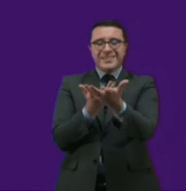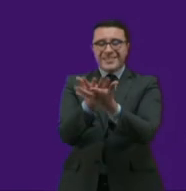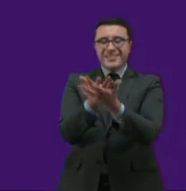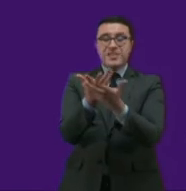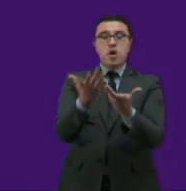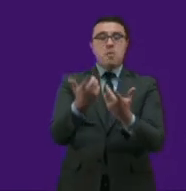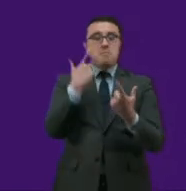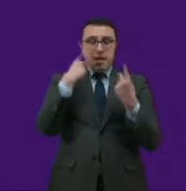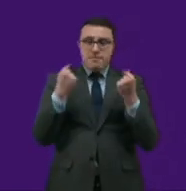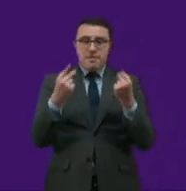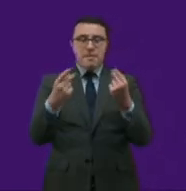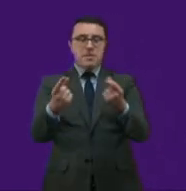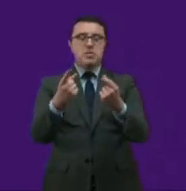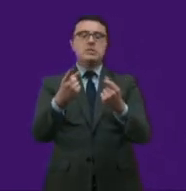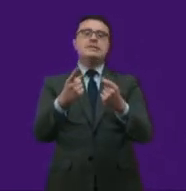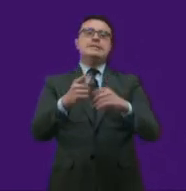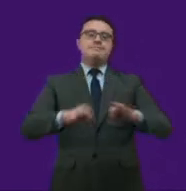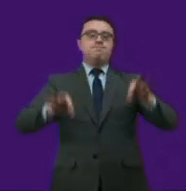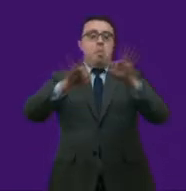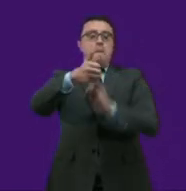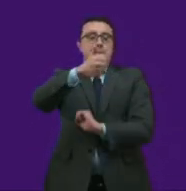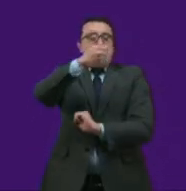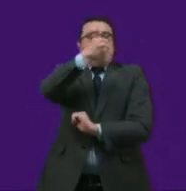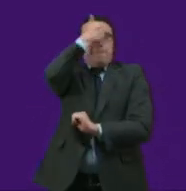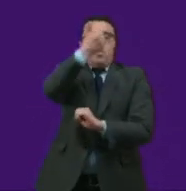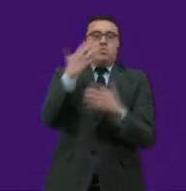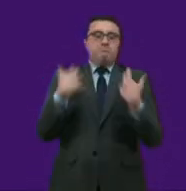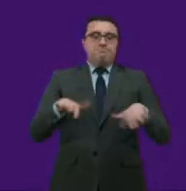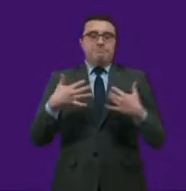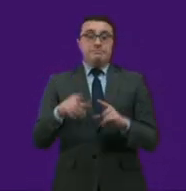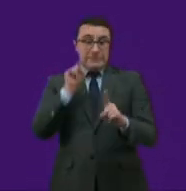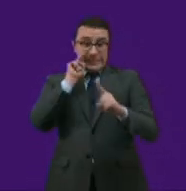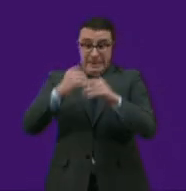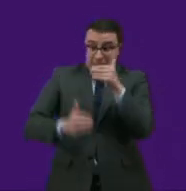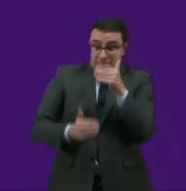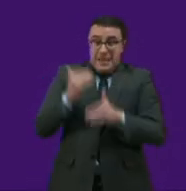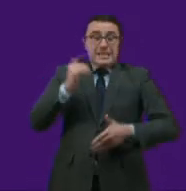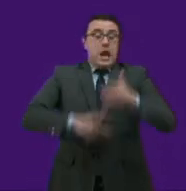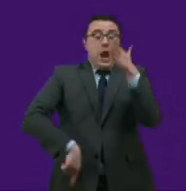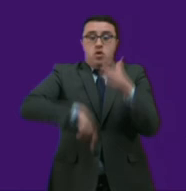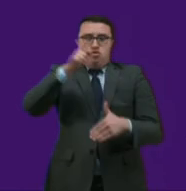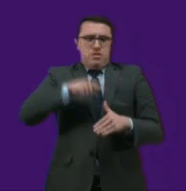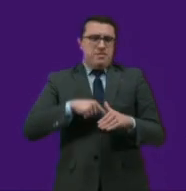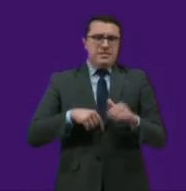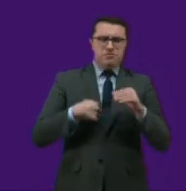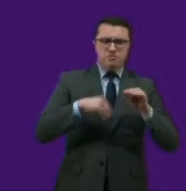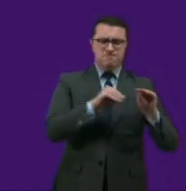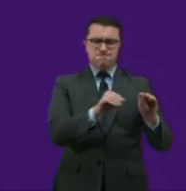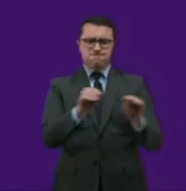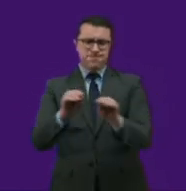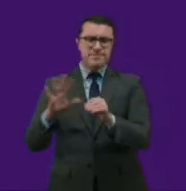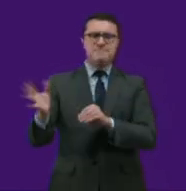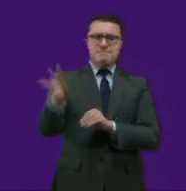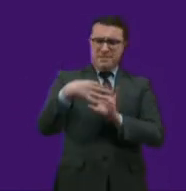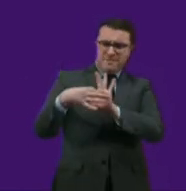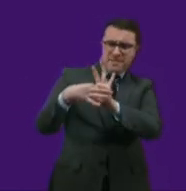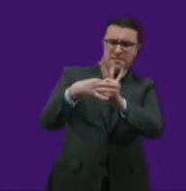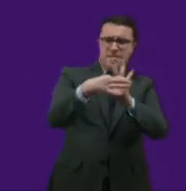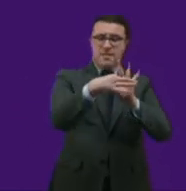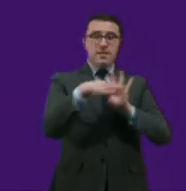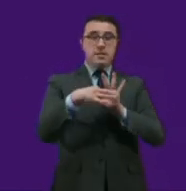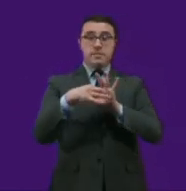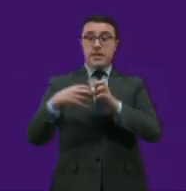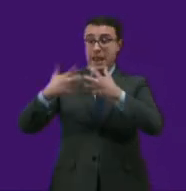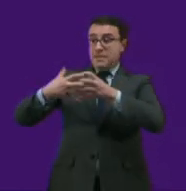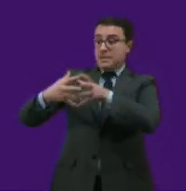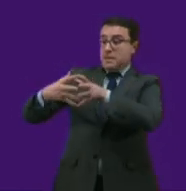hágalo rápido me parece fundamental, pues para poder empezar de una vez con esa integración. Yo creo que ya cuando uno está más grande es